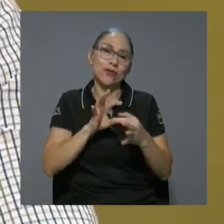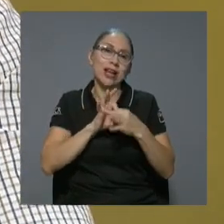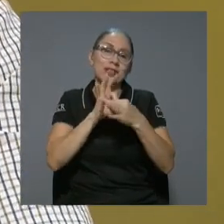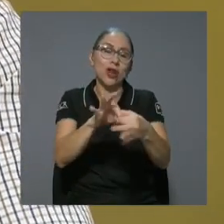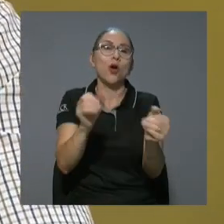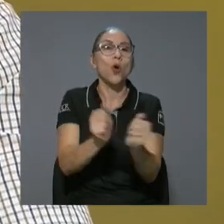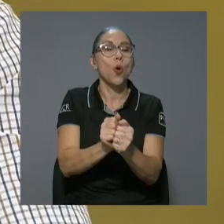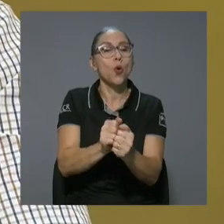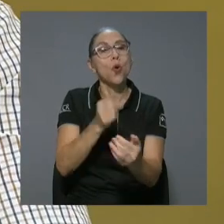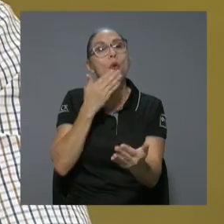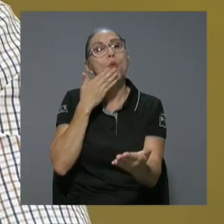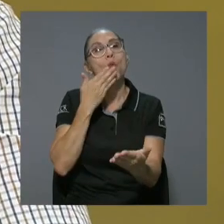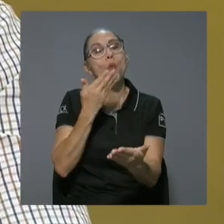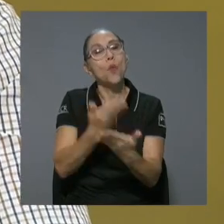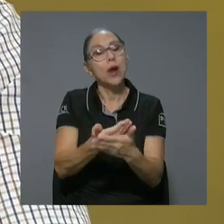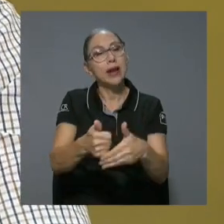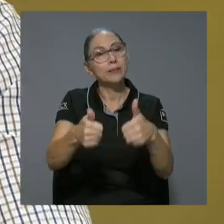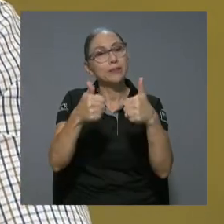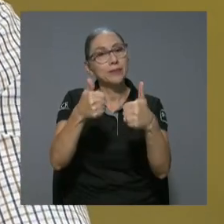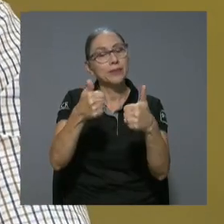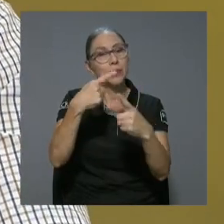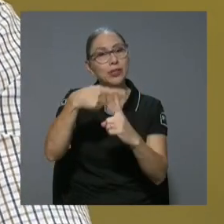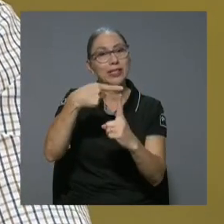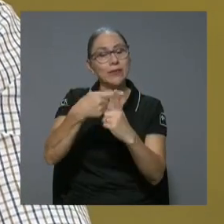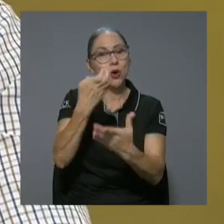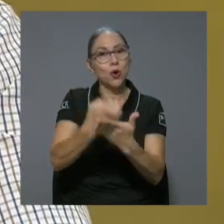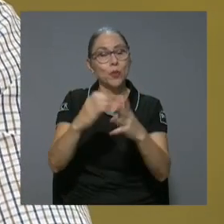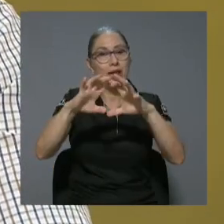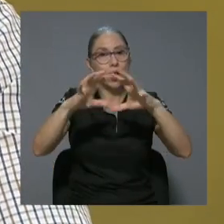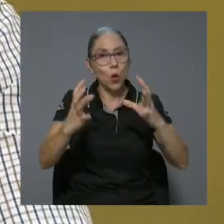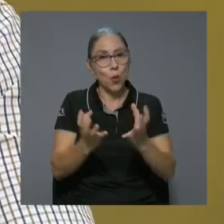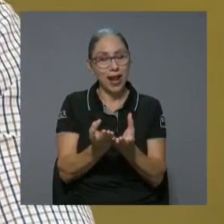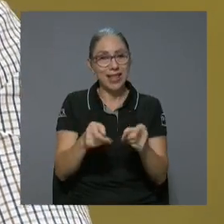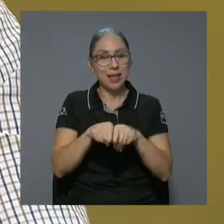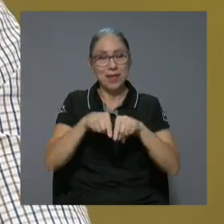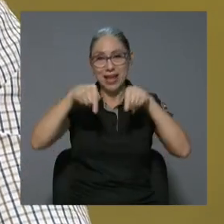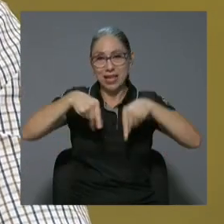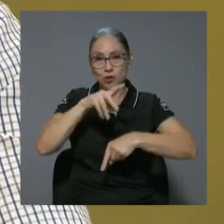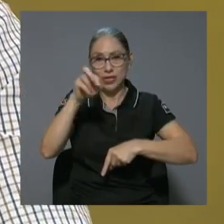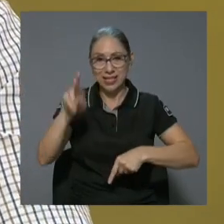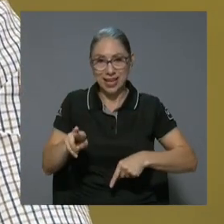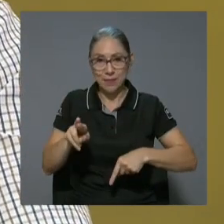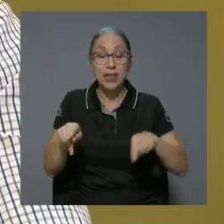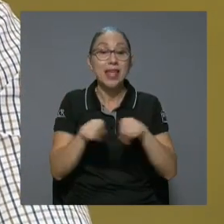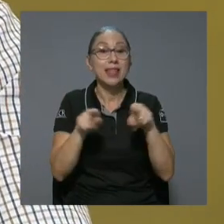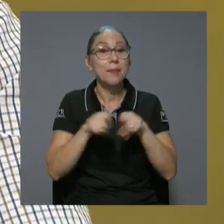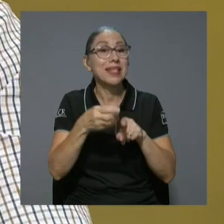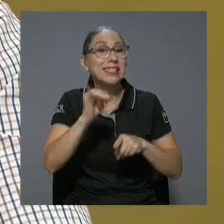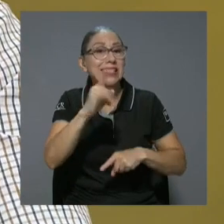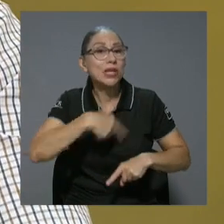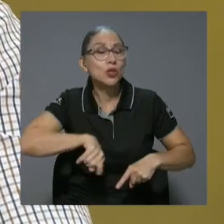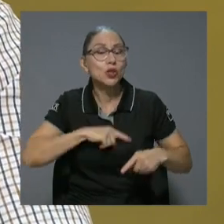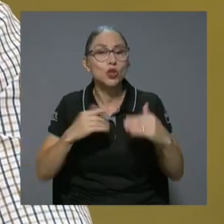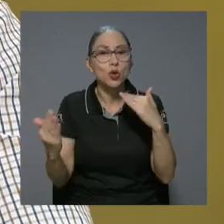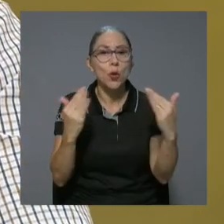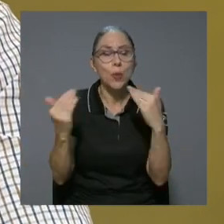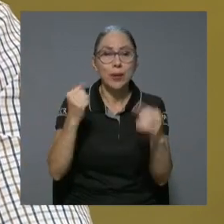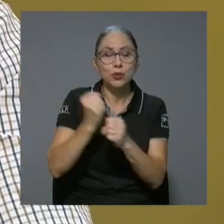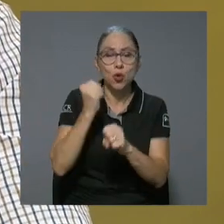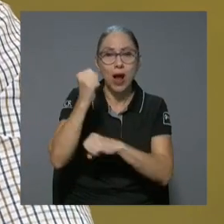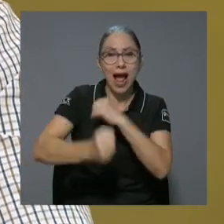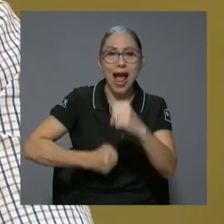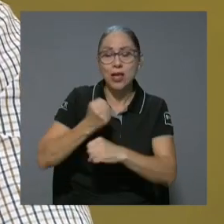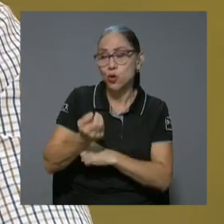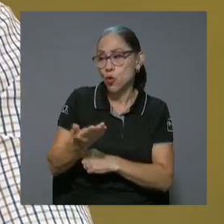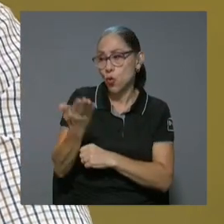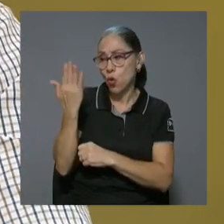global y especialmente nuestros socios comerciales. También internamente, comparados con el 2022, 2023